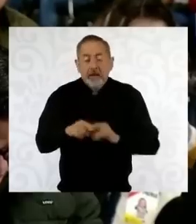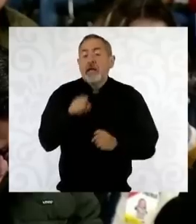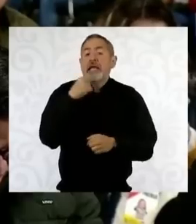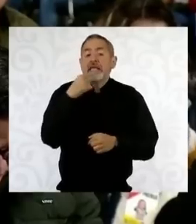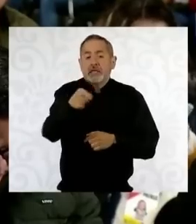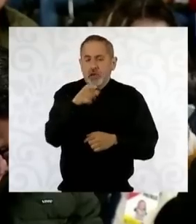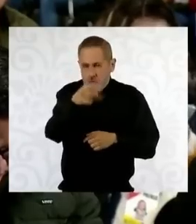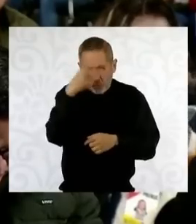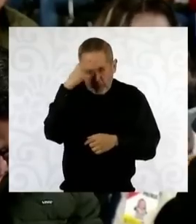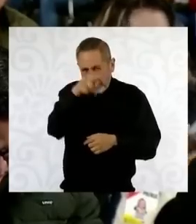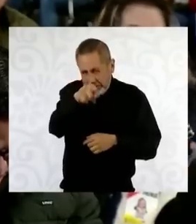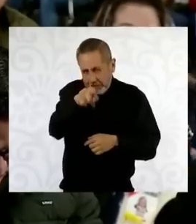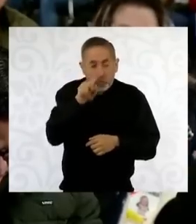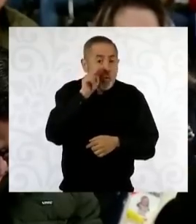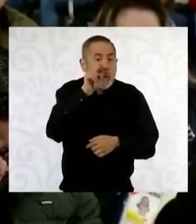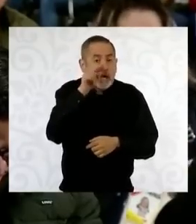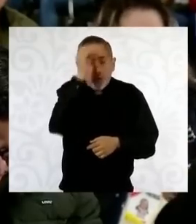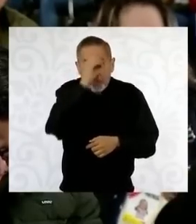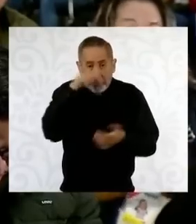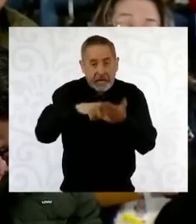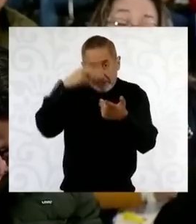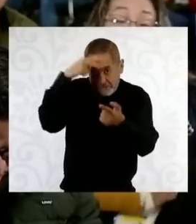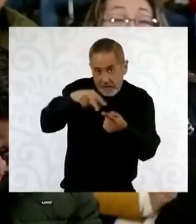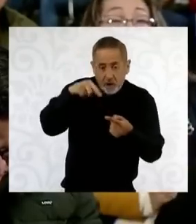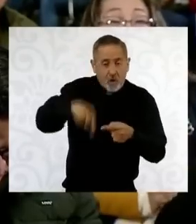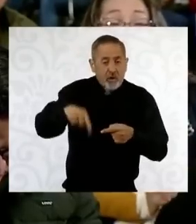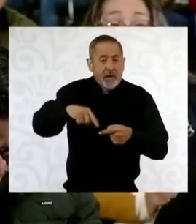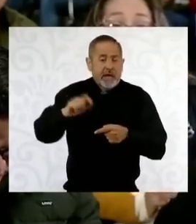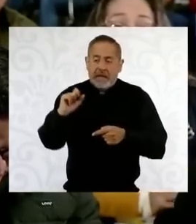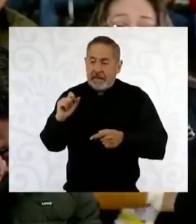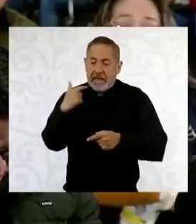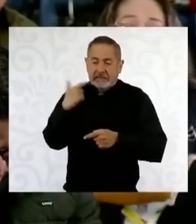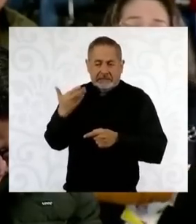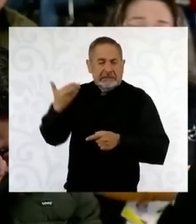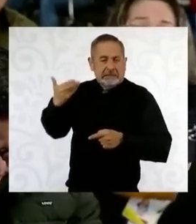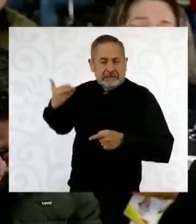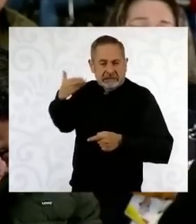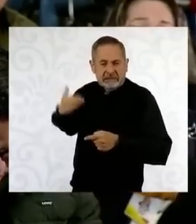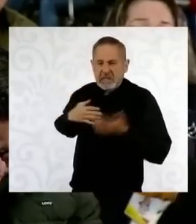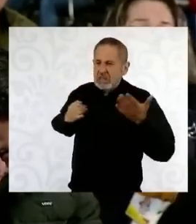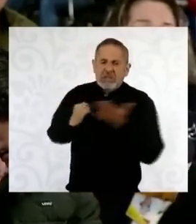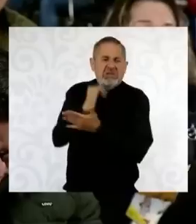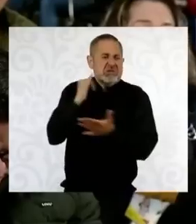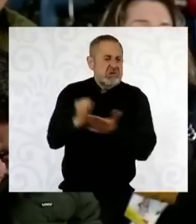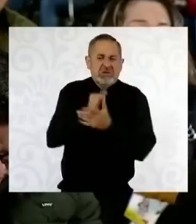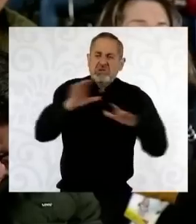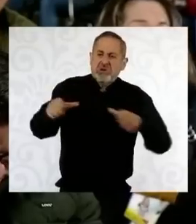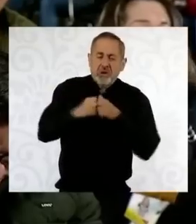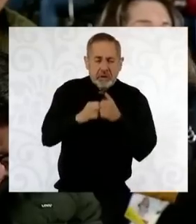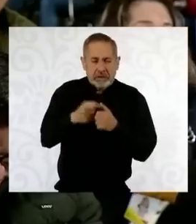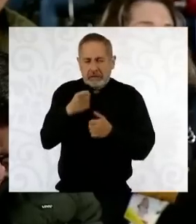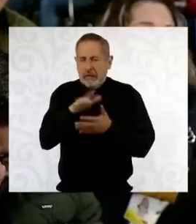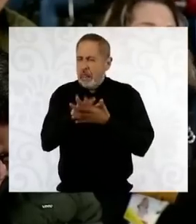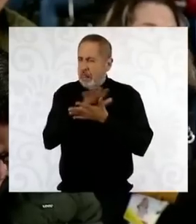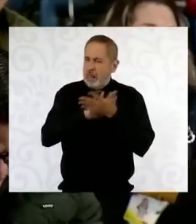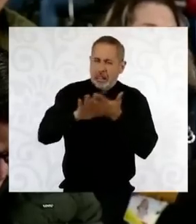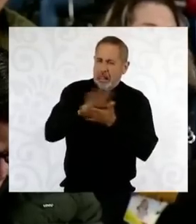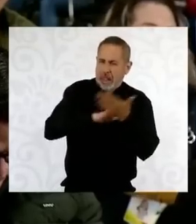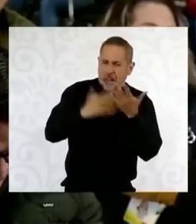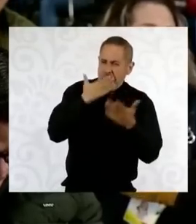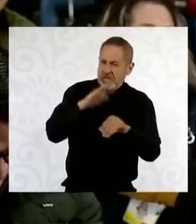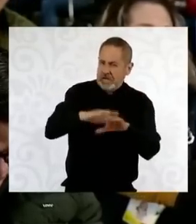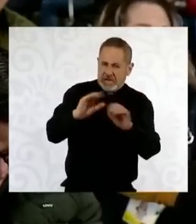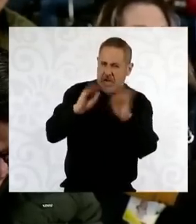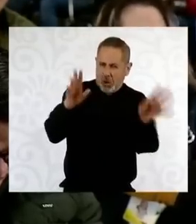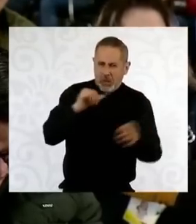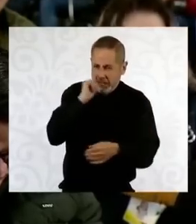sino en México, con este tipo de decisiones de cómo se hicieron, es decir, para poder tomar algunas de las determinaciones desde el